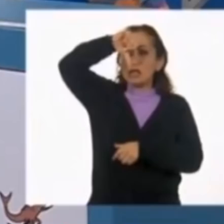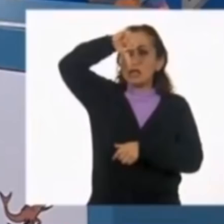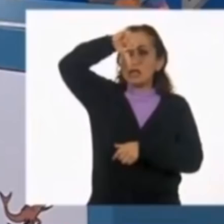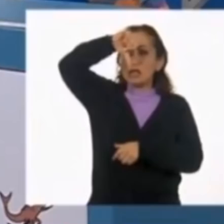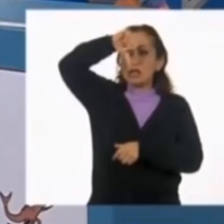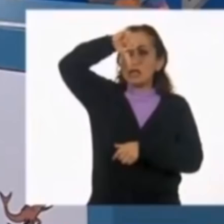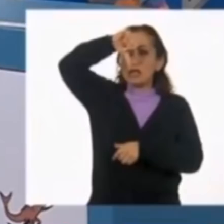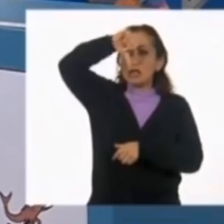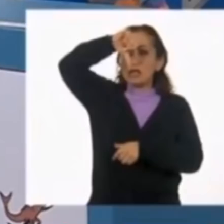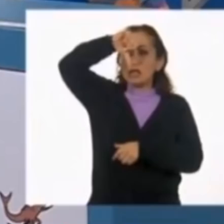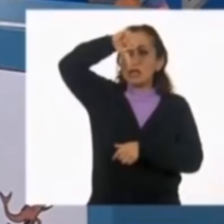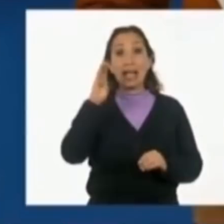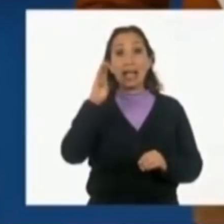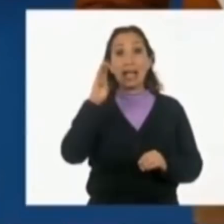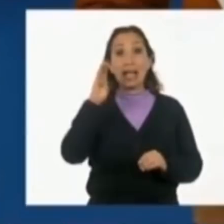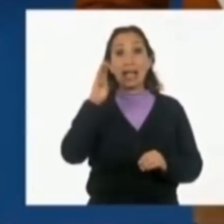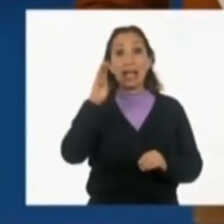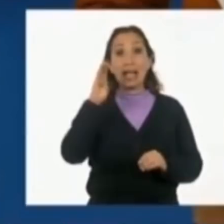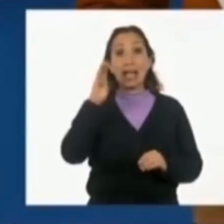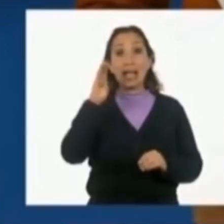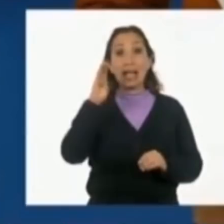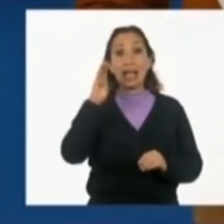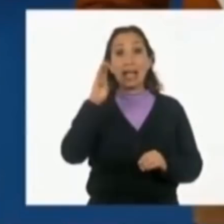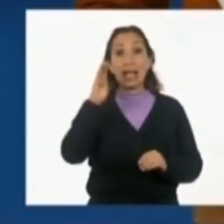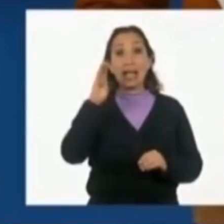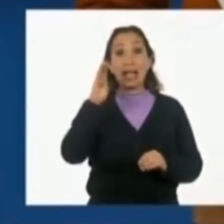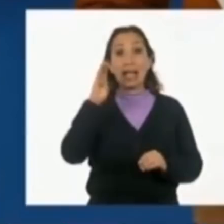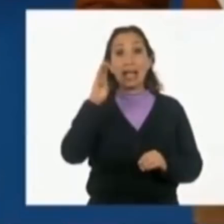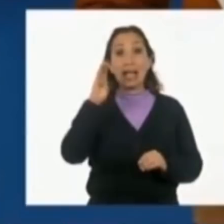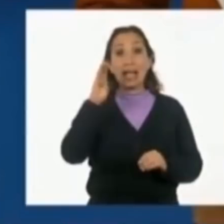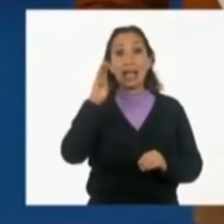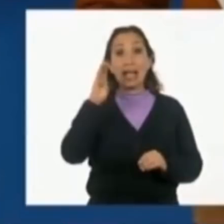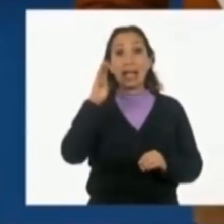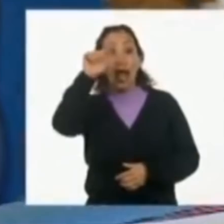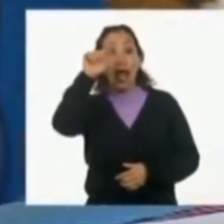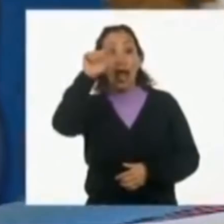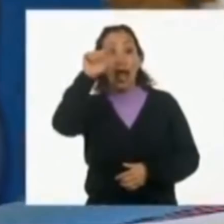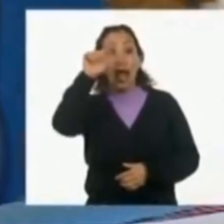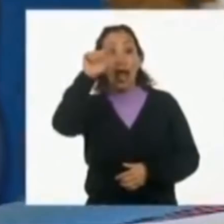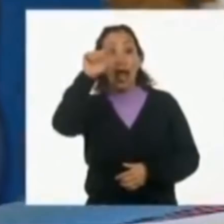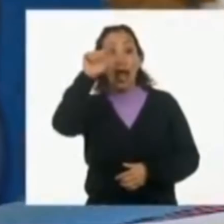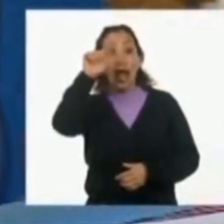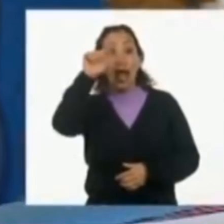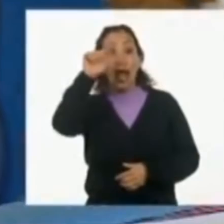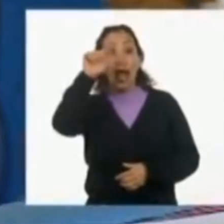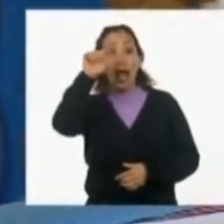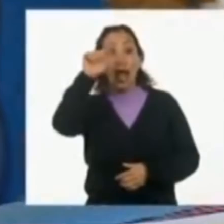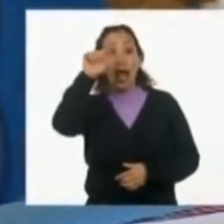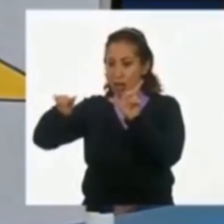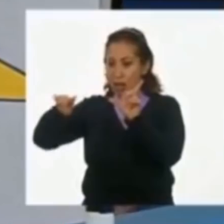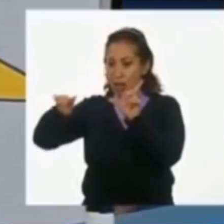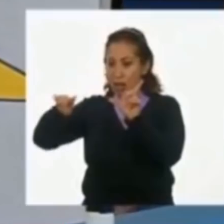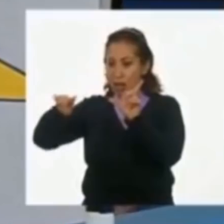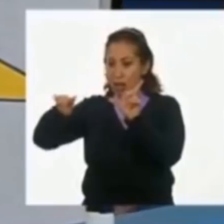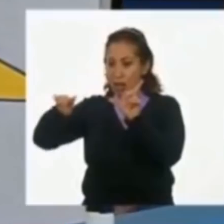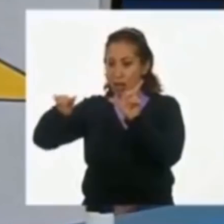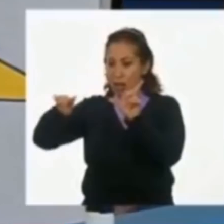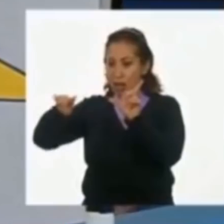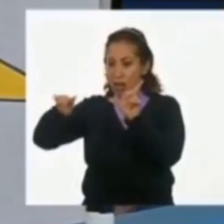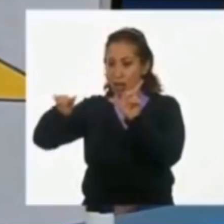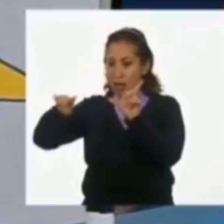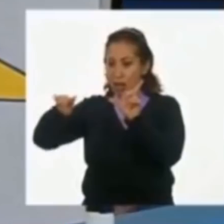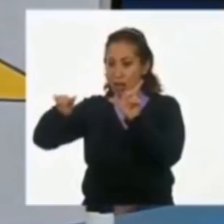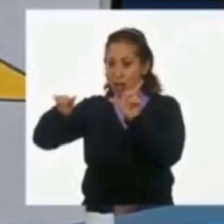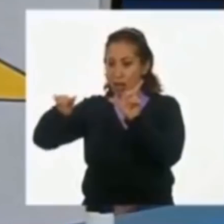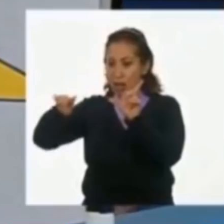tenemos que identificar los lados y los vértices. Vamos a señalar nuestro vértice con la letra mayúscula y con la letra minúscula a los lados. La altura